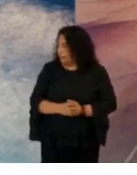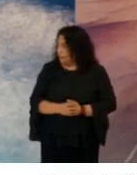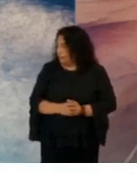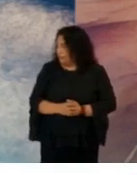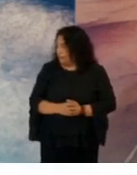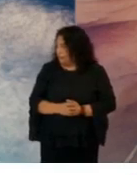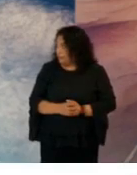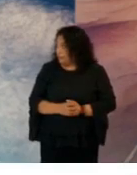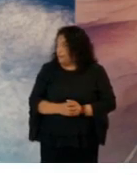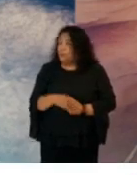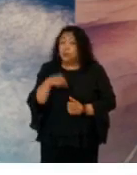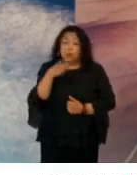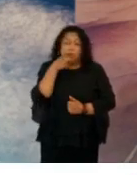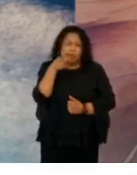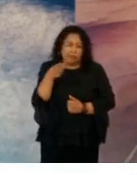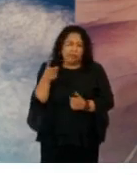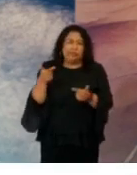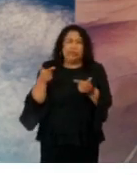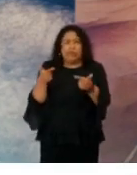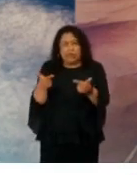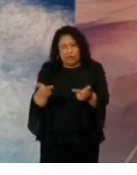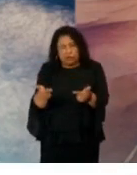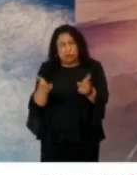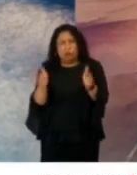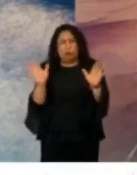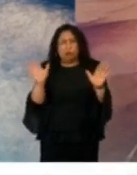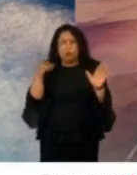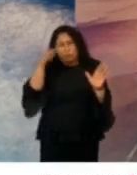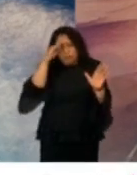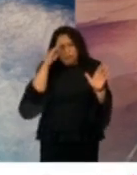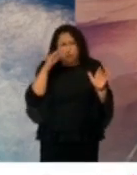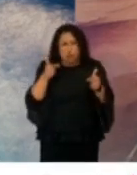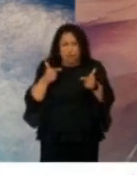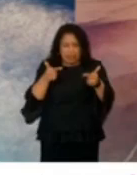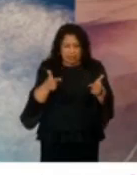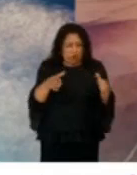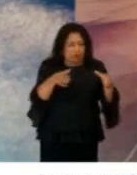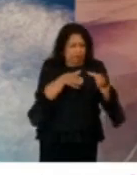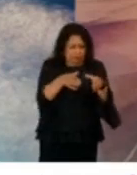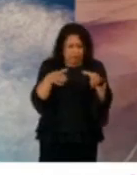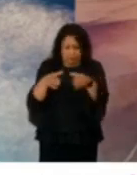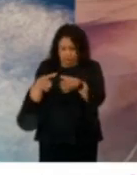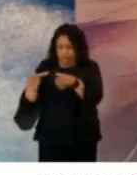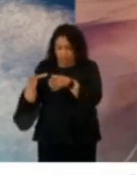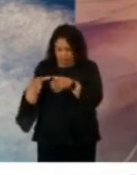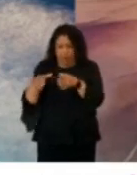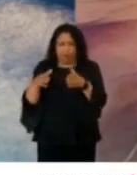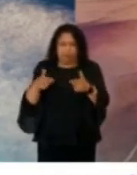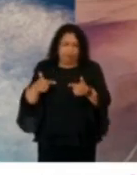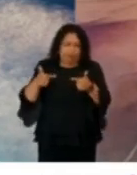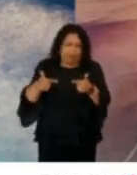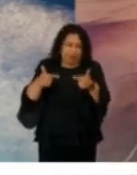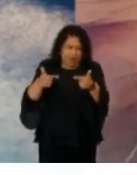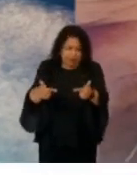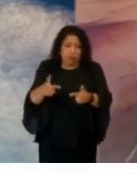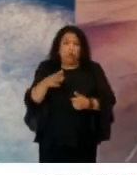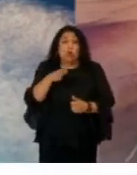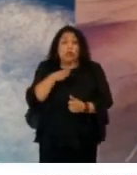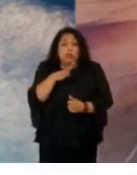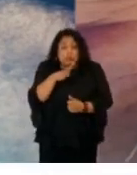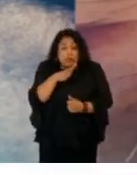digamos, dirías tú una generación, pero me parece que es un conjunto de generaciones que